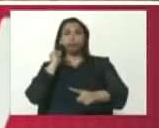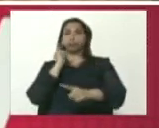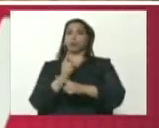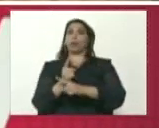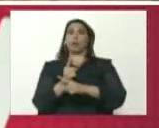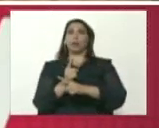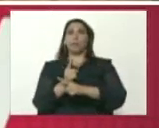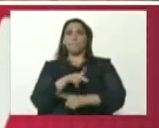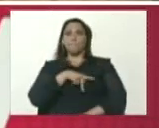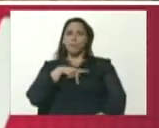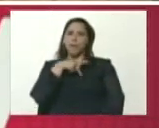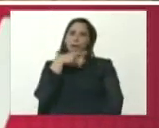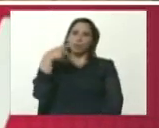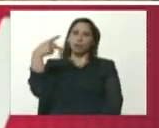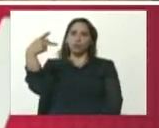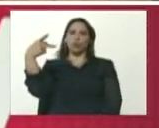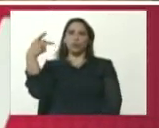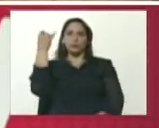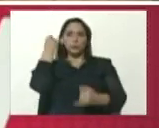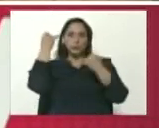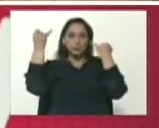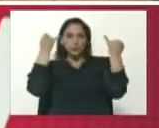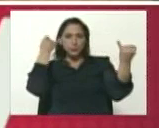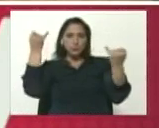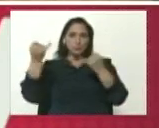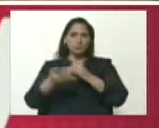llevar pasión, intelecto,